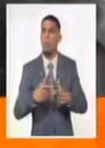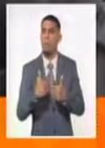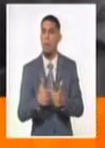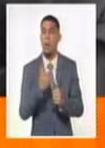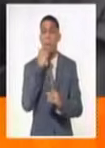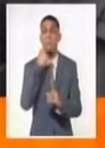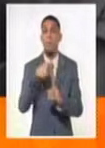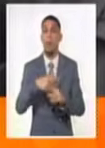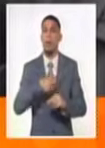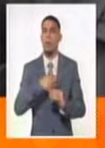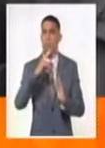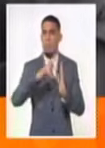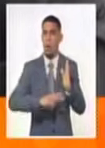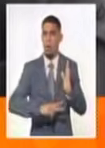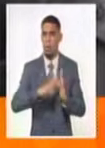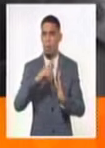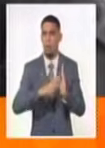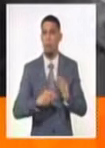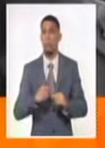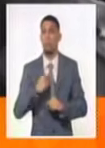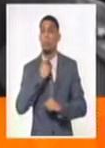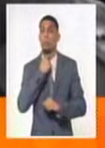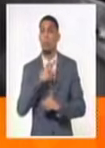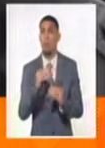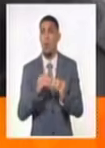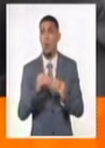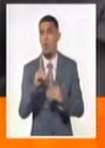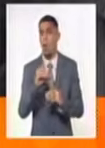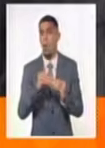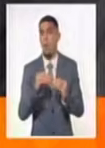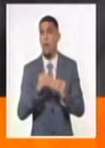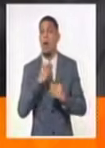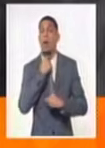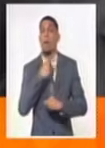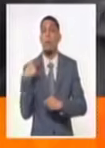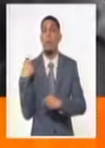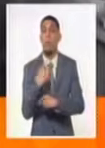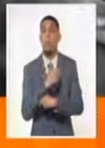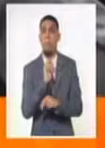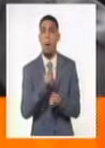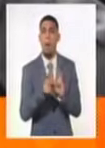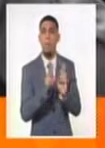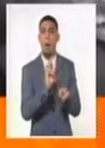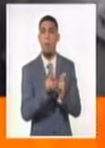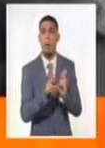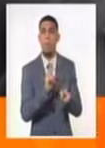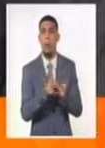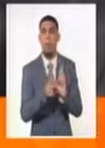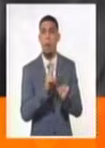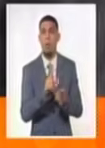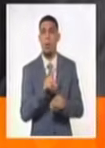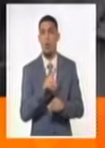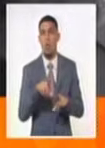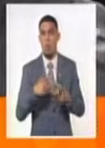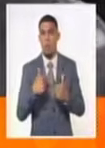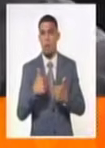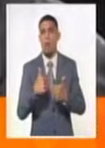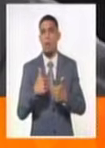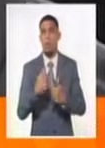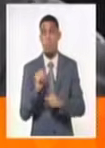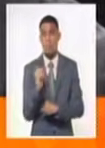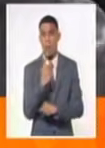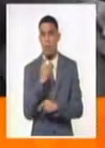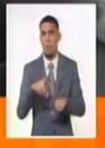es ejemplo. Por ello, la importancia social que el partido y el Estado le confieren al